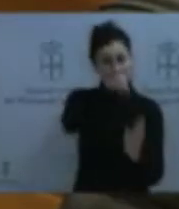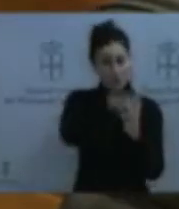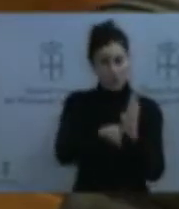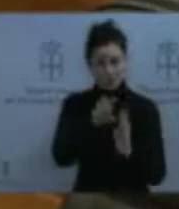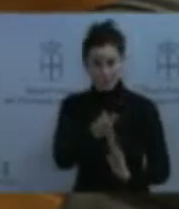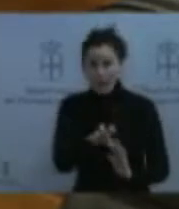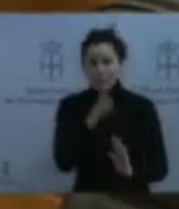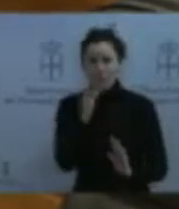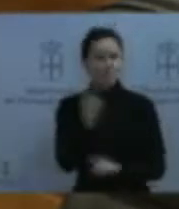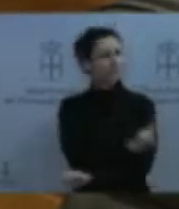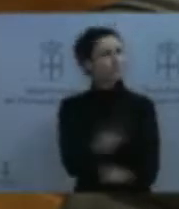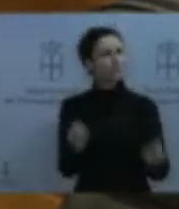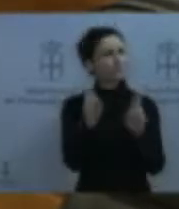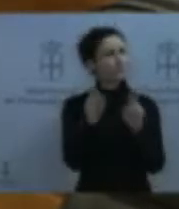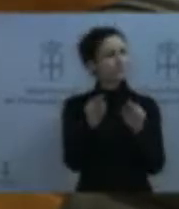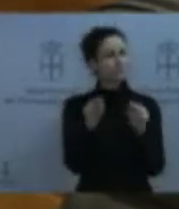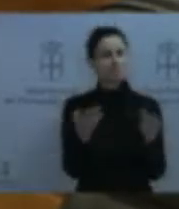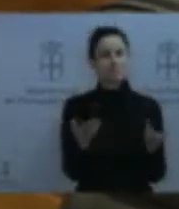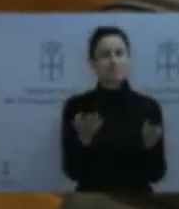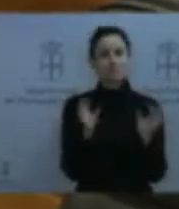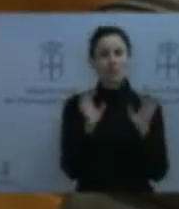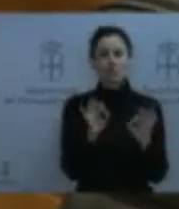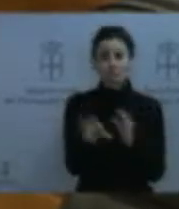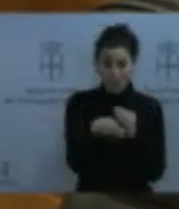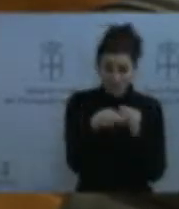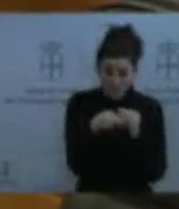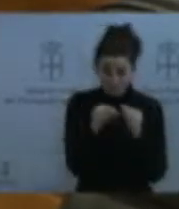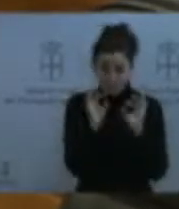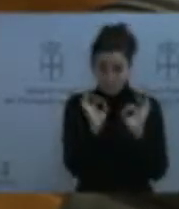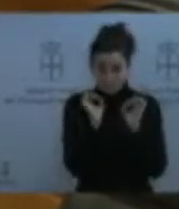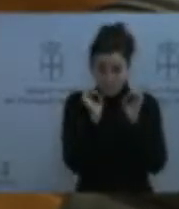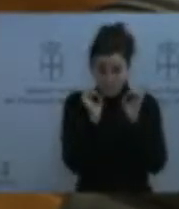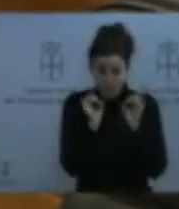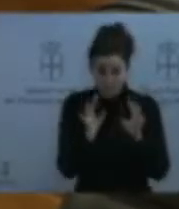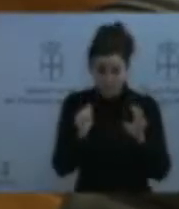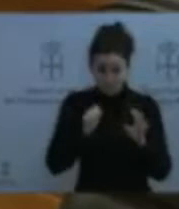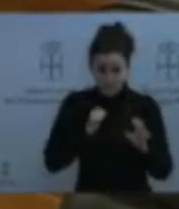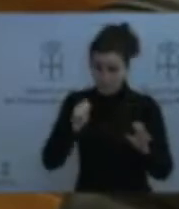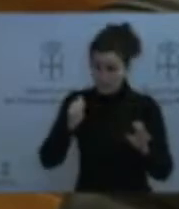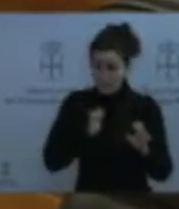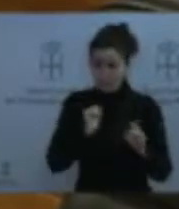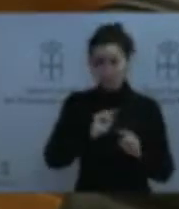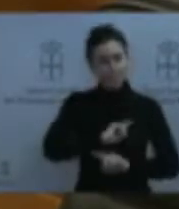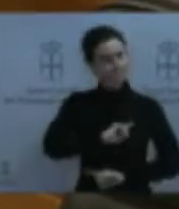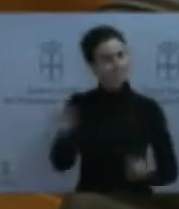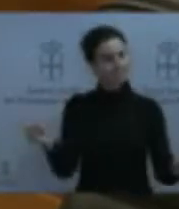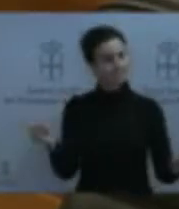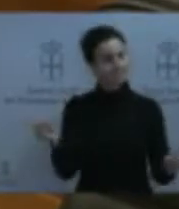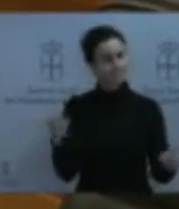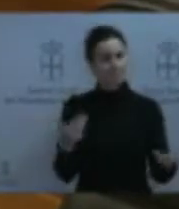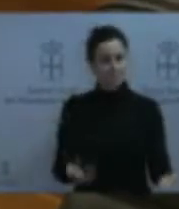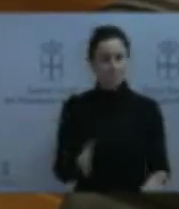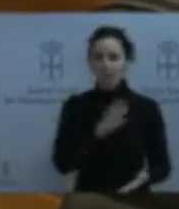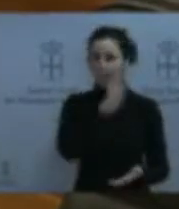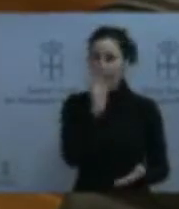las adiciones miméticas que falseen su autenticidad histórica. Por lo tanto, parece ser que es un material que justamente es